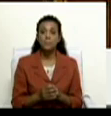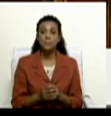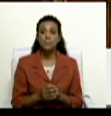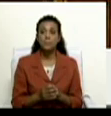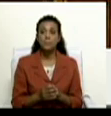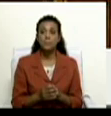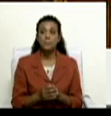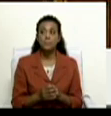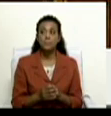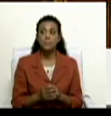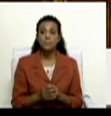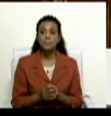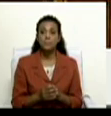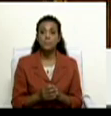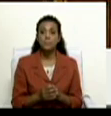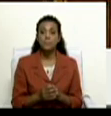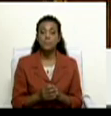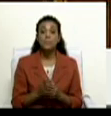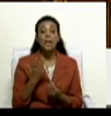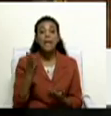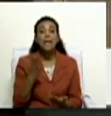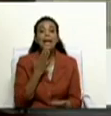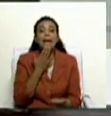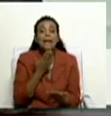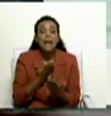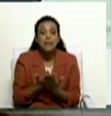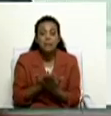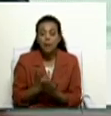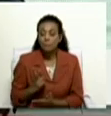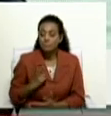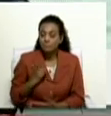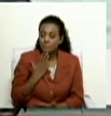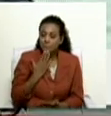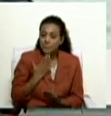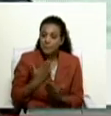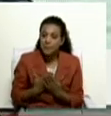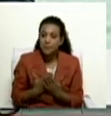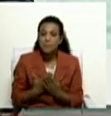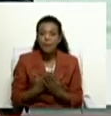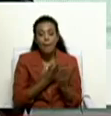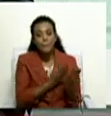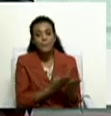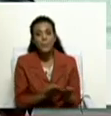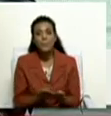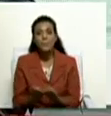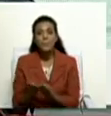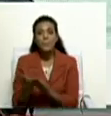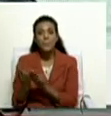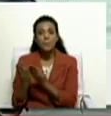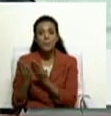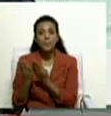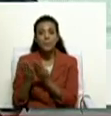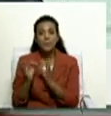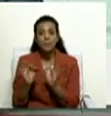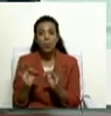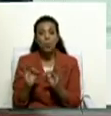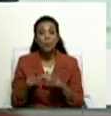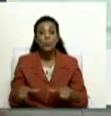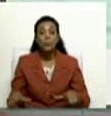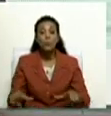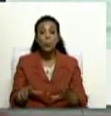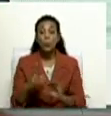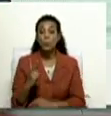sesión queremos agradecer y dar la bienvenida a esta sesión